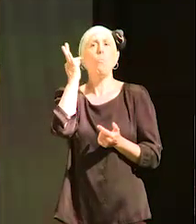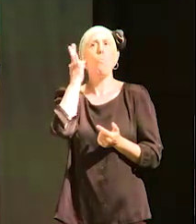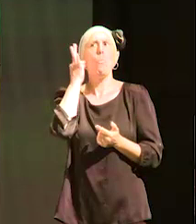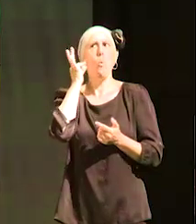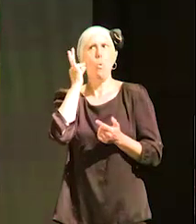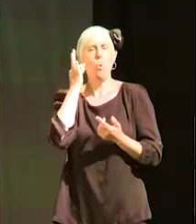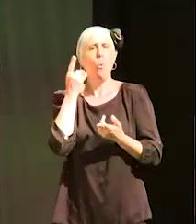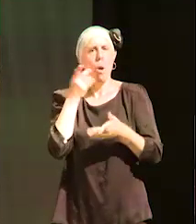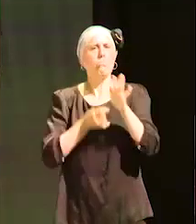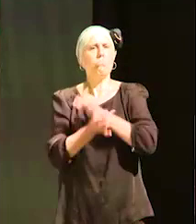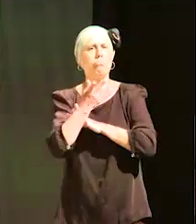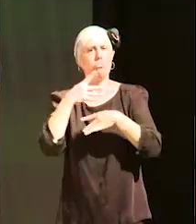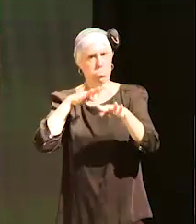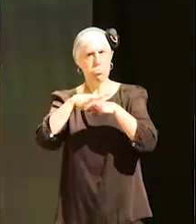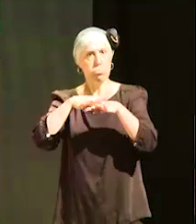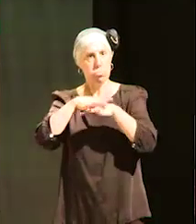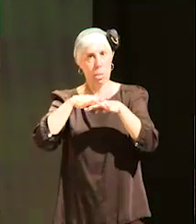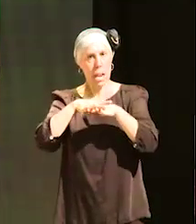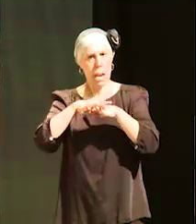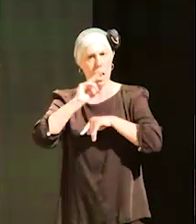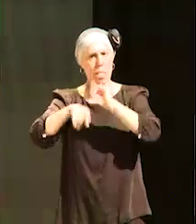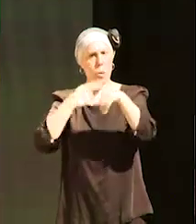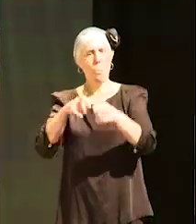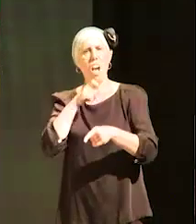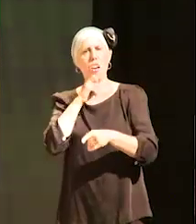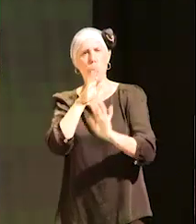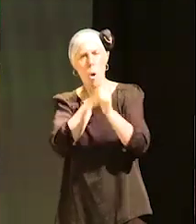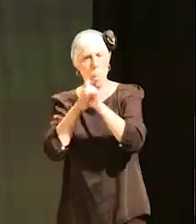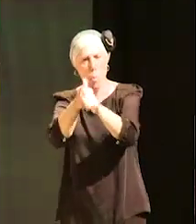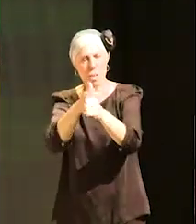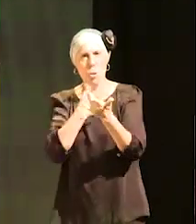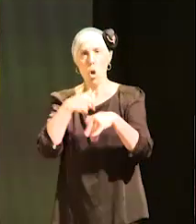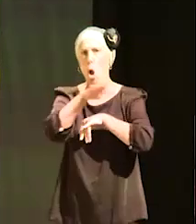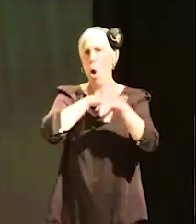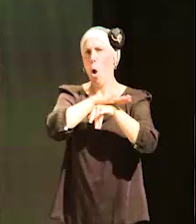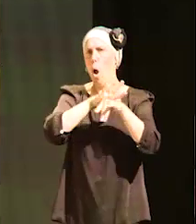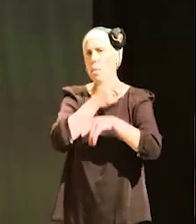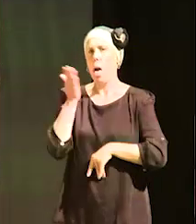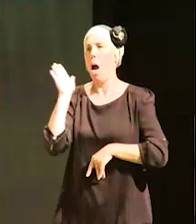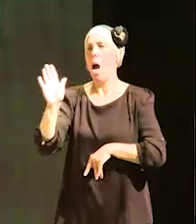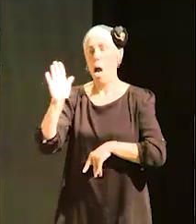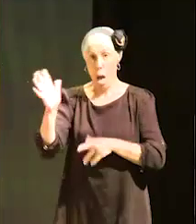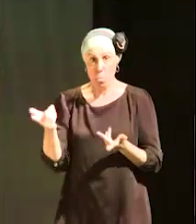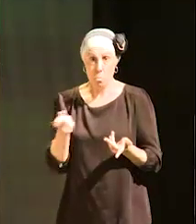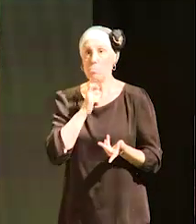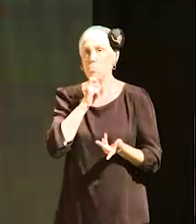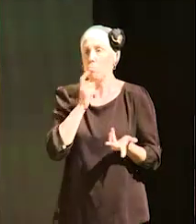red al nivel de persecución amenaza de estado en cuanto a qué